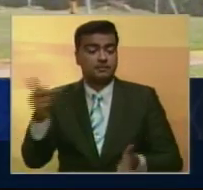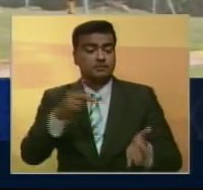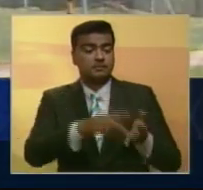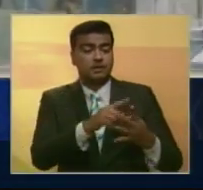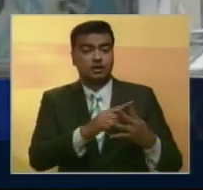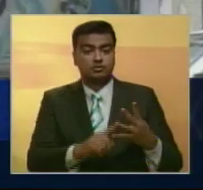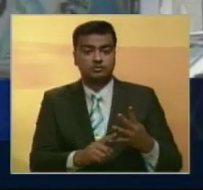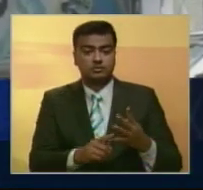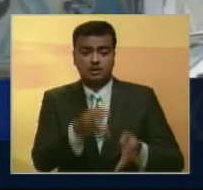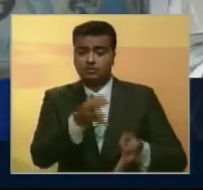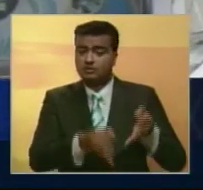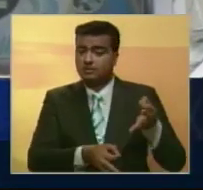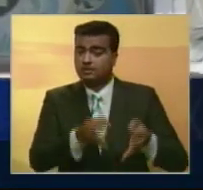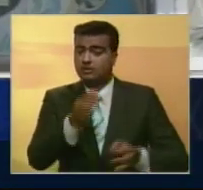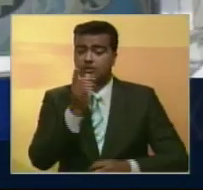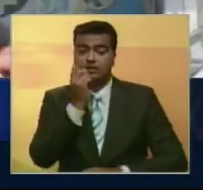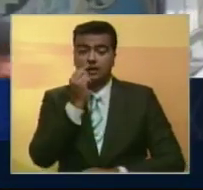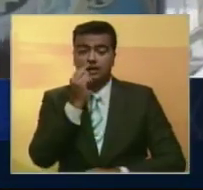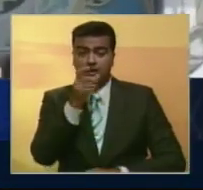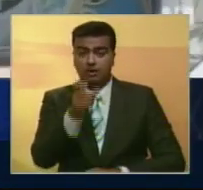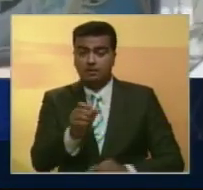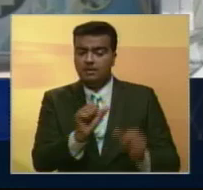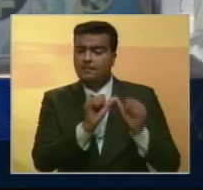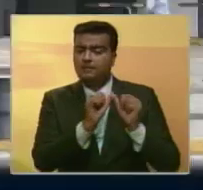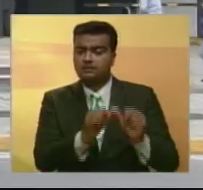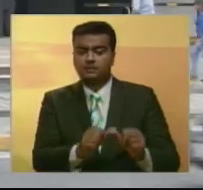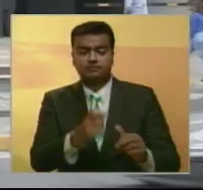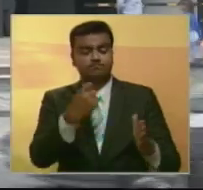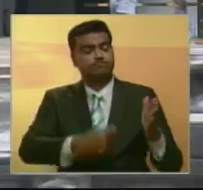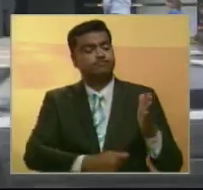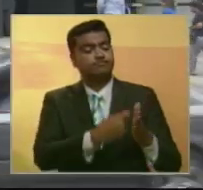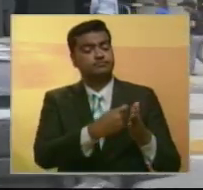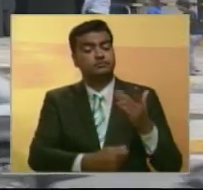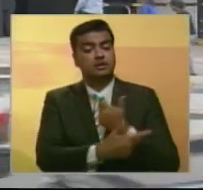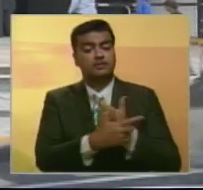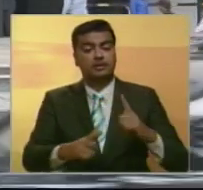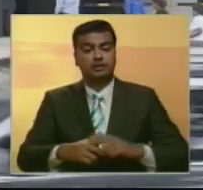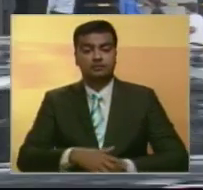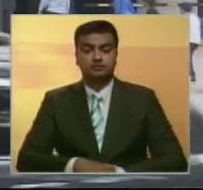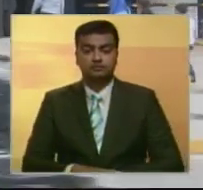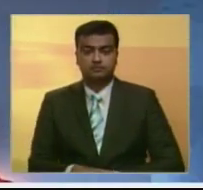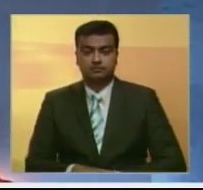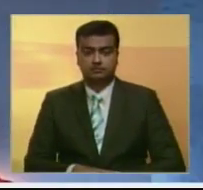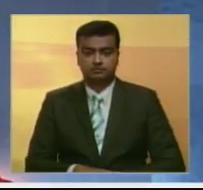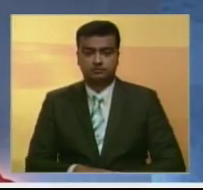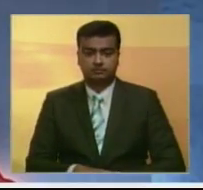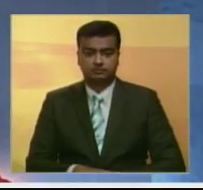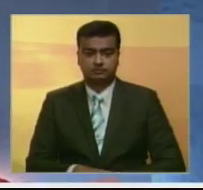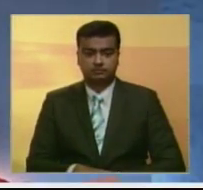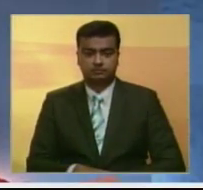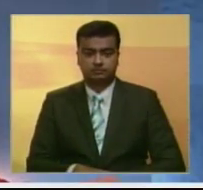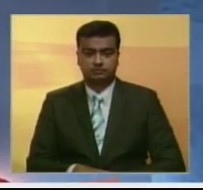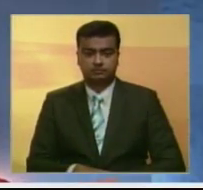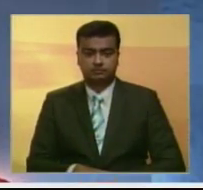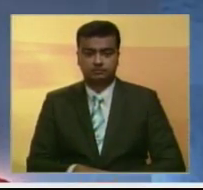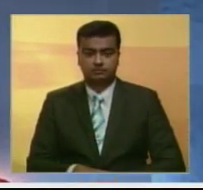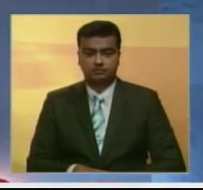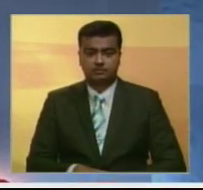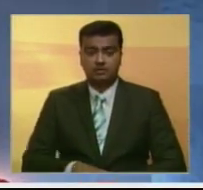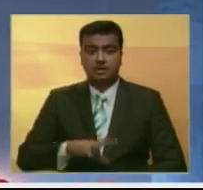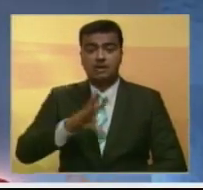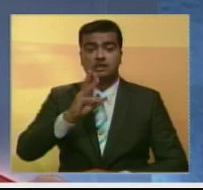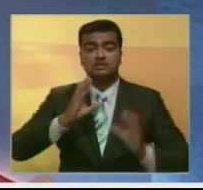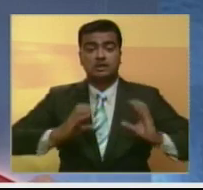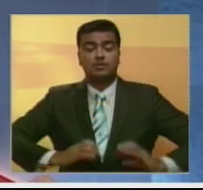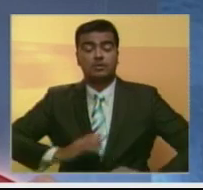acusación, el enjuiciamiento del hombre y que se mantenga la privación de libertad para Guerrero. Al menos 6